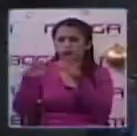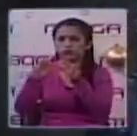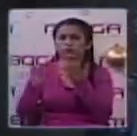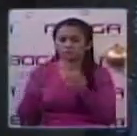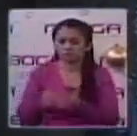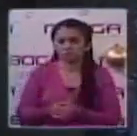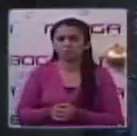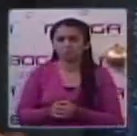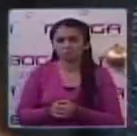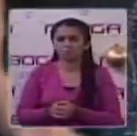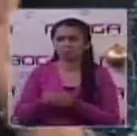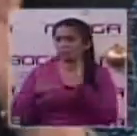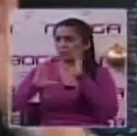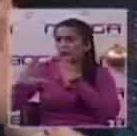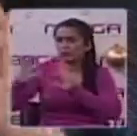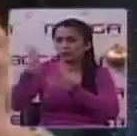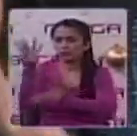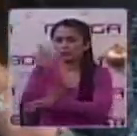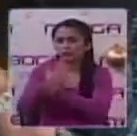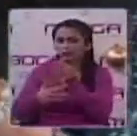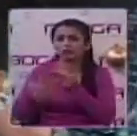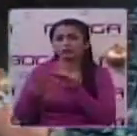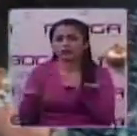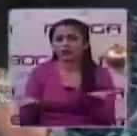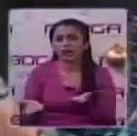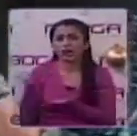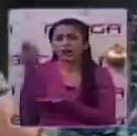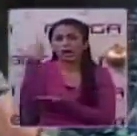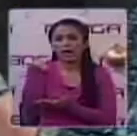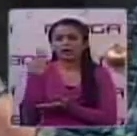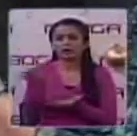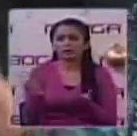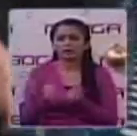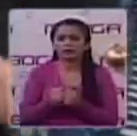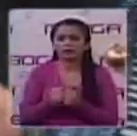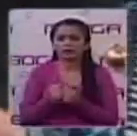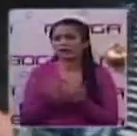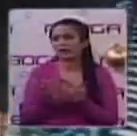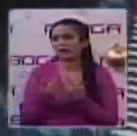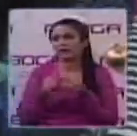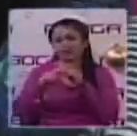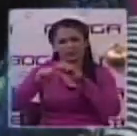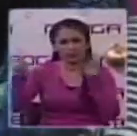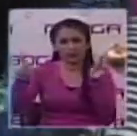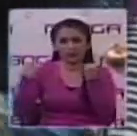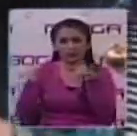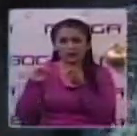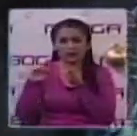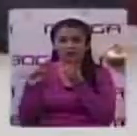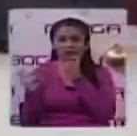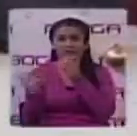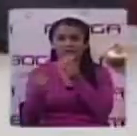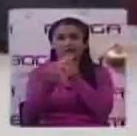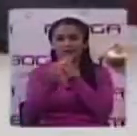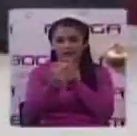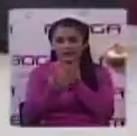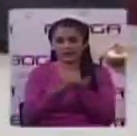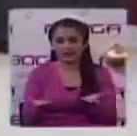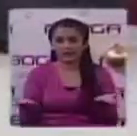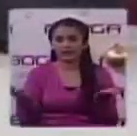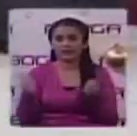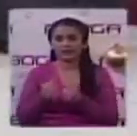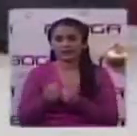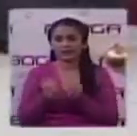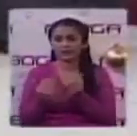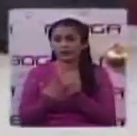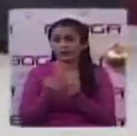la comunicación interna. Solamente se trabajaba todo con la comunicación externa. Los presupuestos, todo era para la comunicación externa. Todo era. Lo más